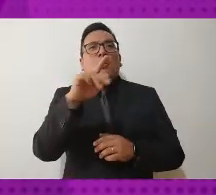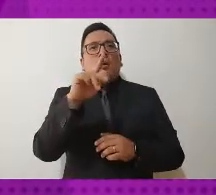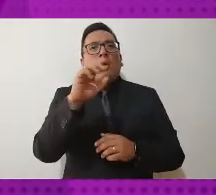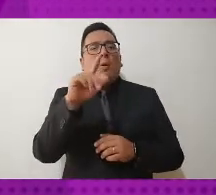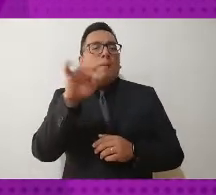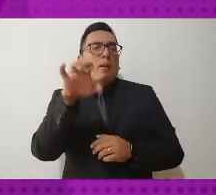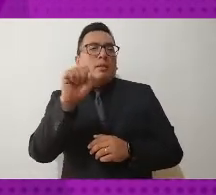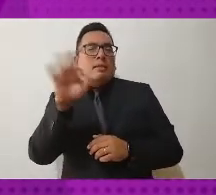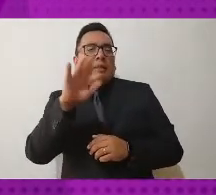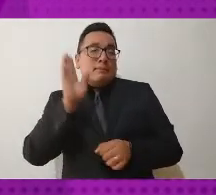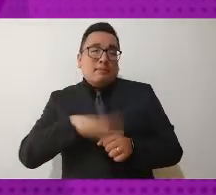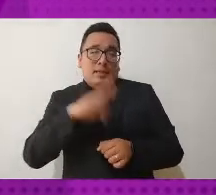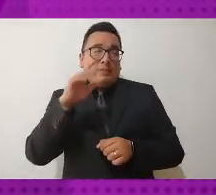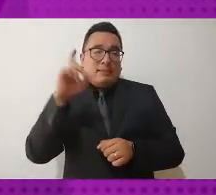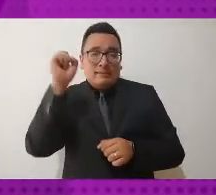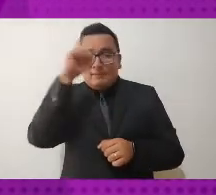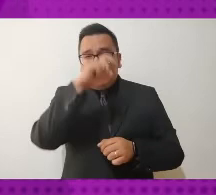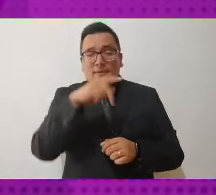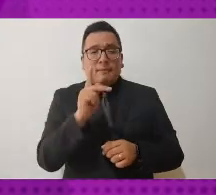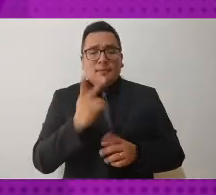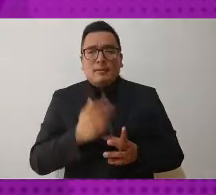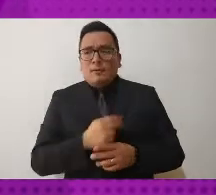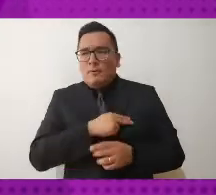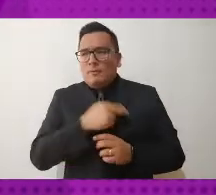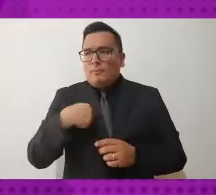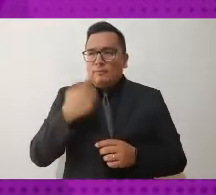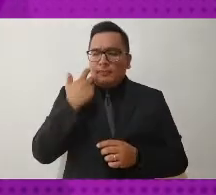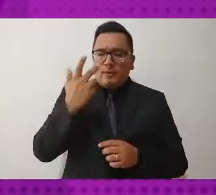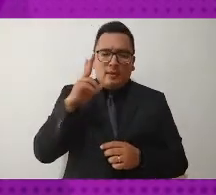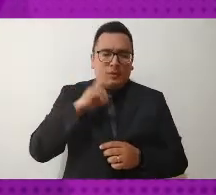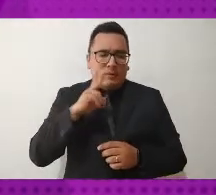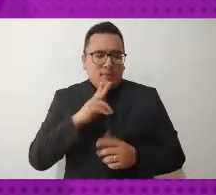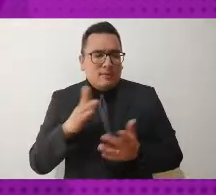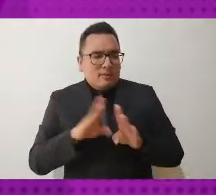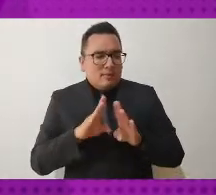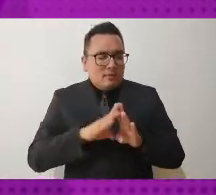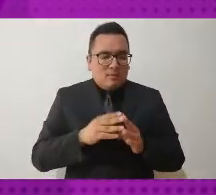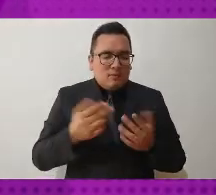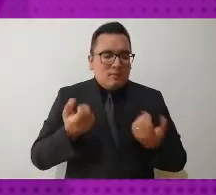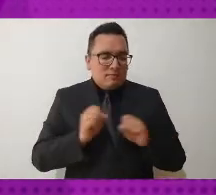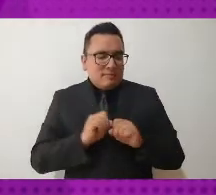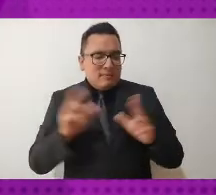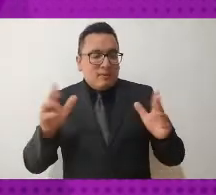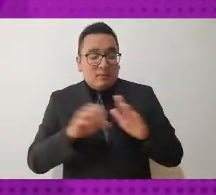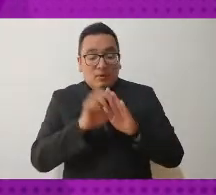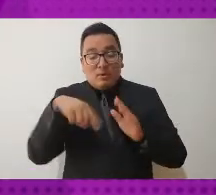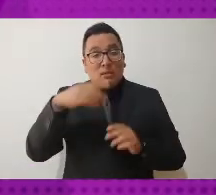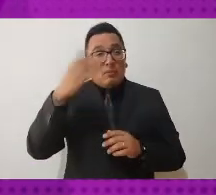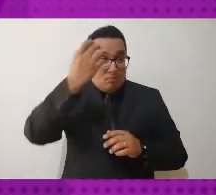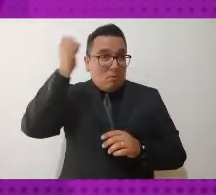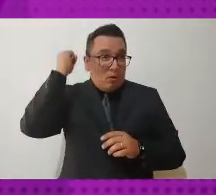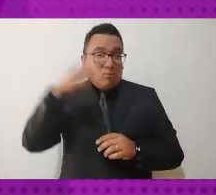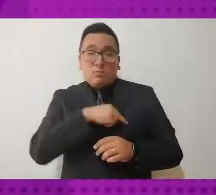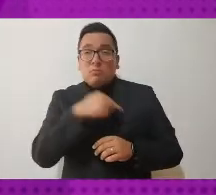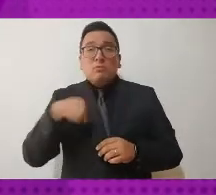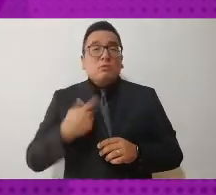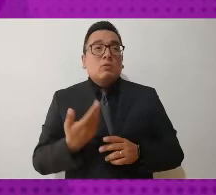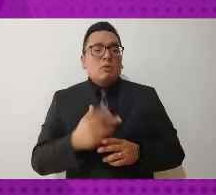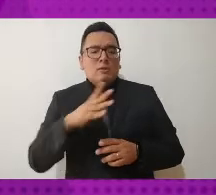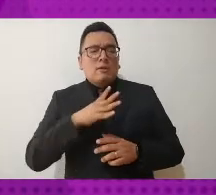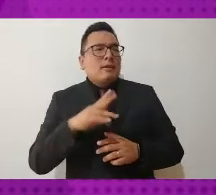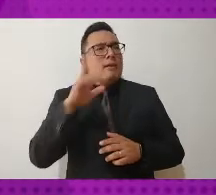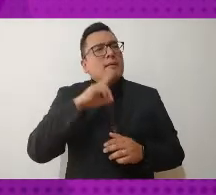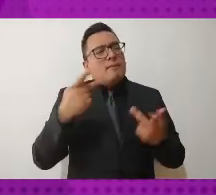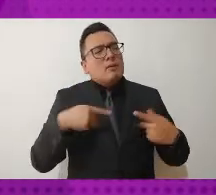entonces pues está Tratamos de darles como Claridad en este caso aquí en Morelos hemos hecho algunas